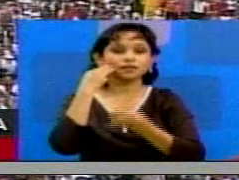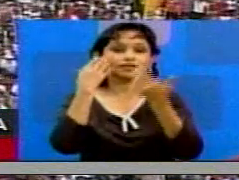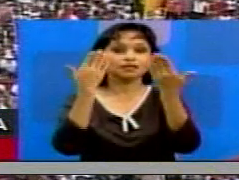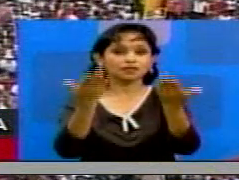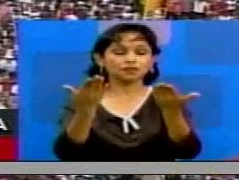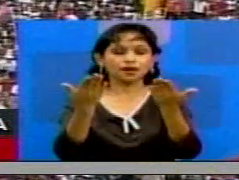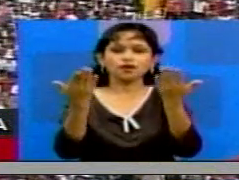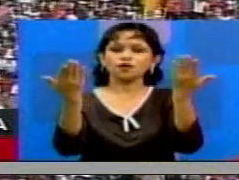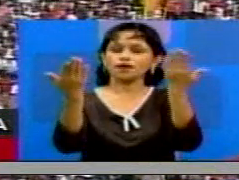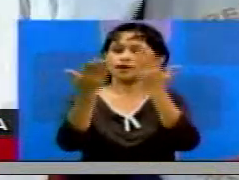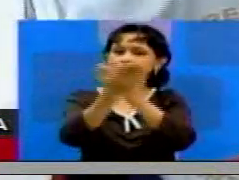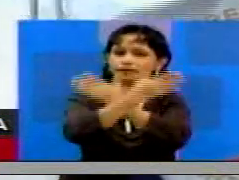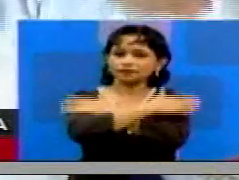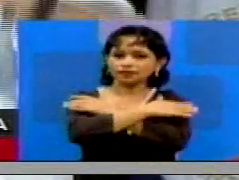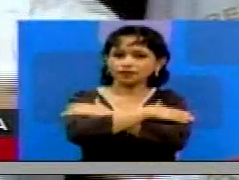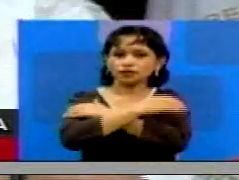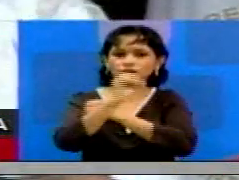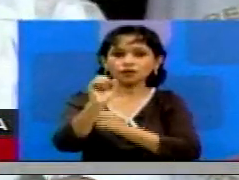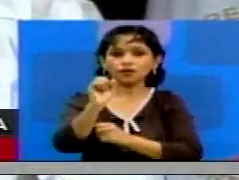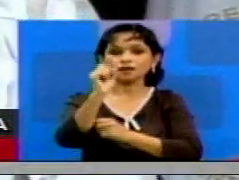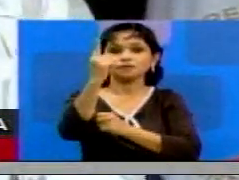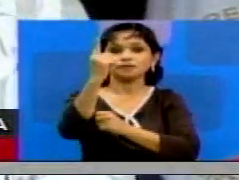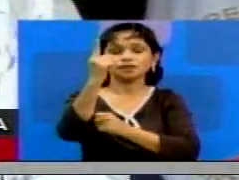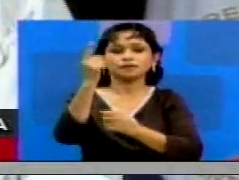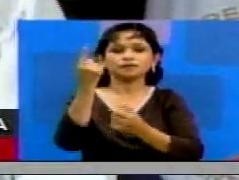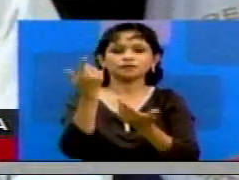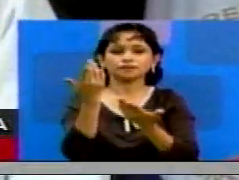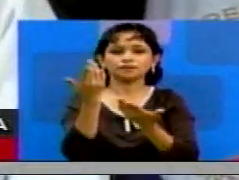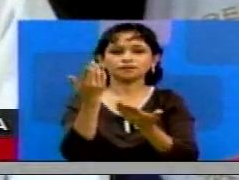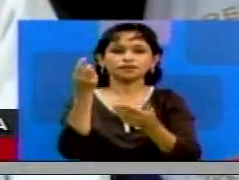En saludo al primero de mayo.